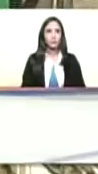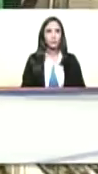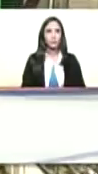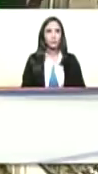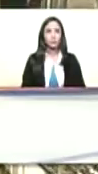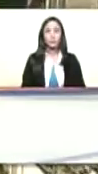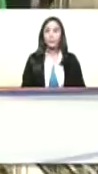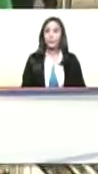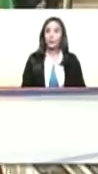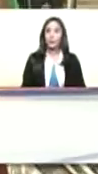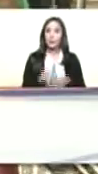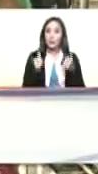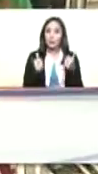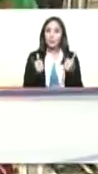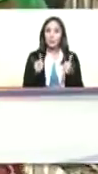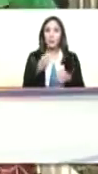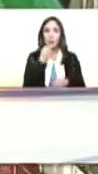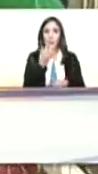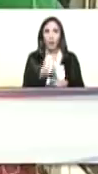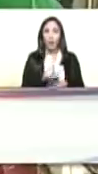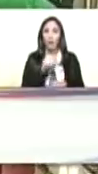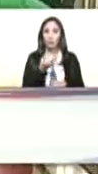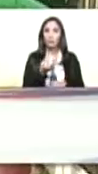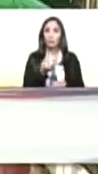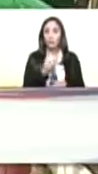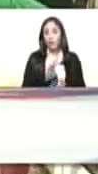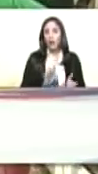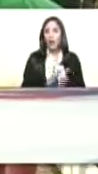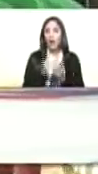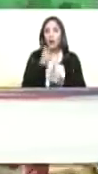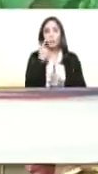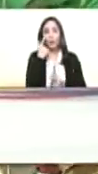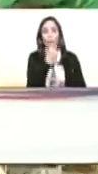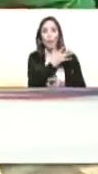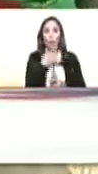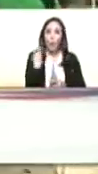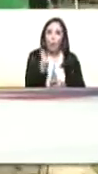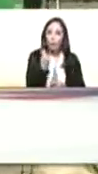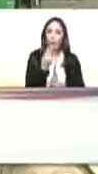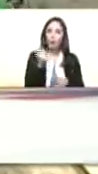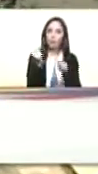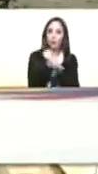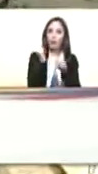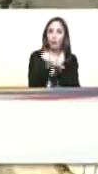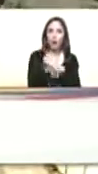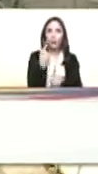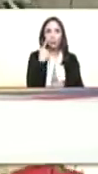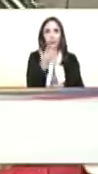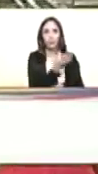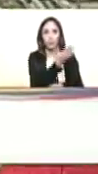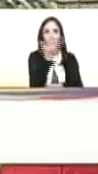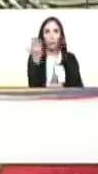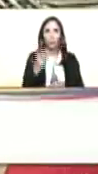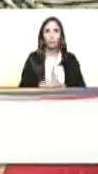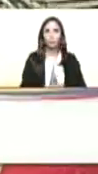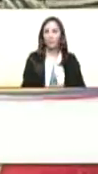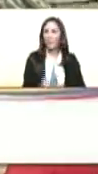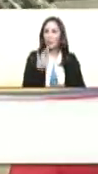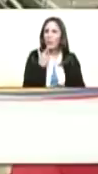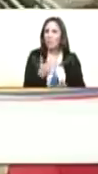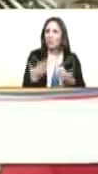Bueno, estamos aquí, mira, muchachos del Plan Chamba Juvenil. ¿Qué me dice Pedro Infante? ¿Qué me dicen los